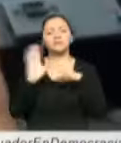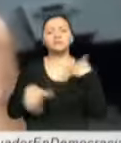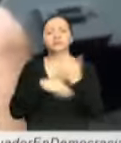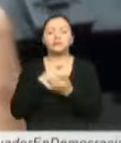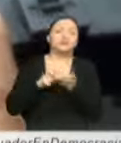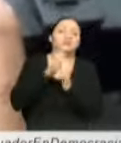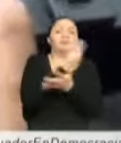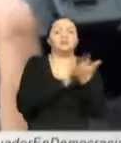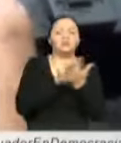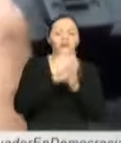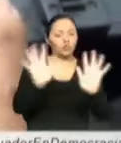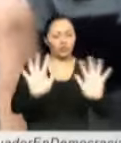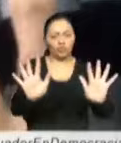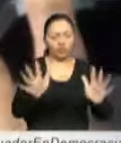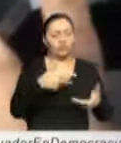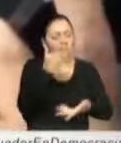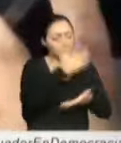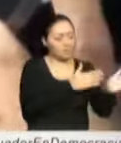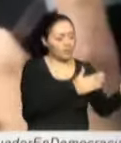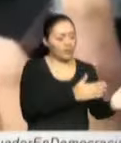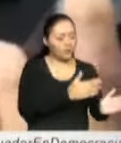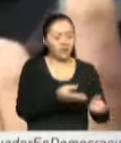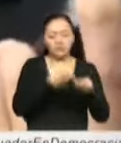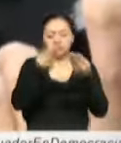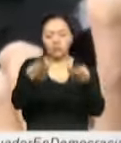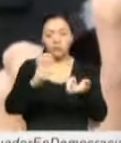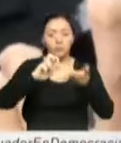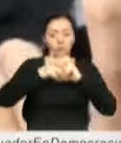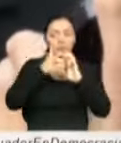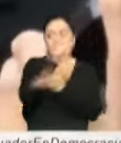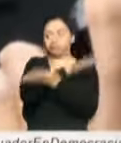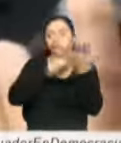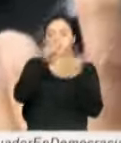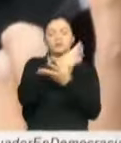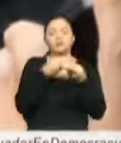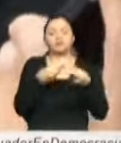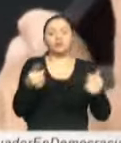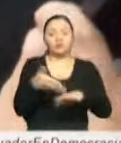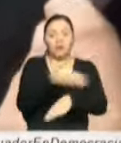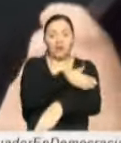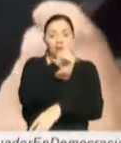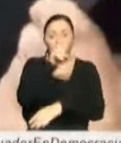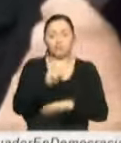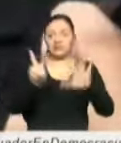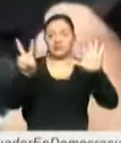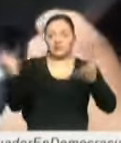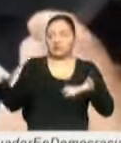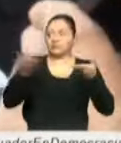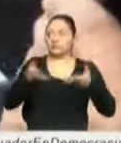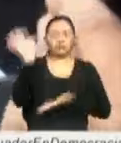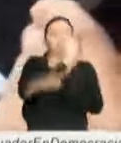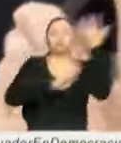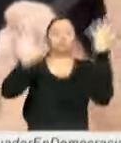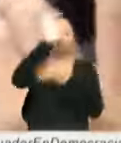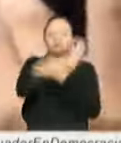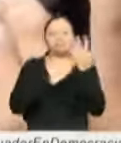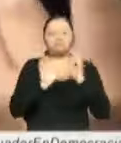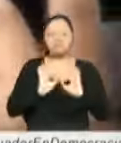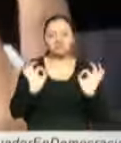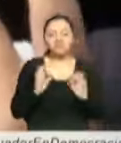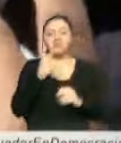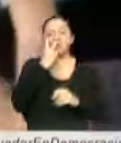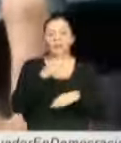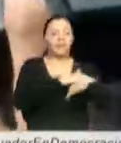sobresaltos y con la mayoría de los problemas resueltos, al menos comparado con lo que yo recibí en el 2007, nada que ver. ¿Habrá una invitación directa a cualquiera de